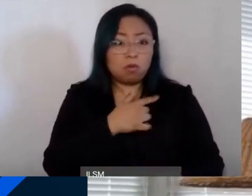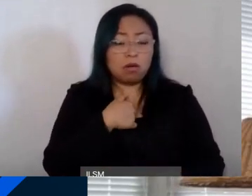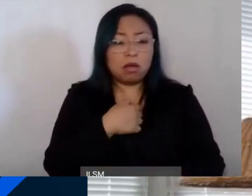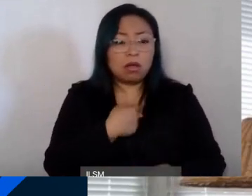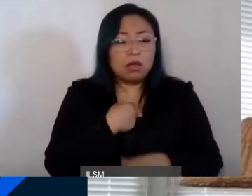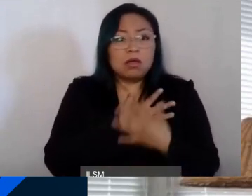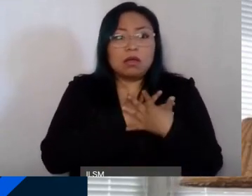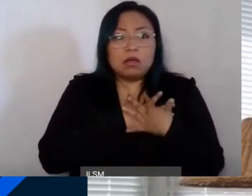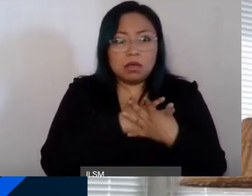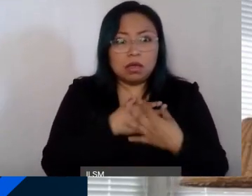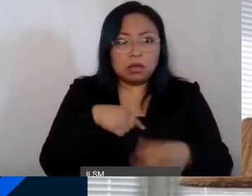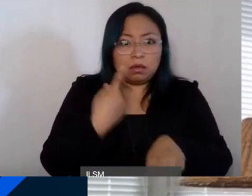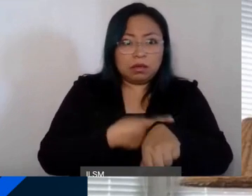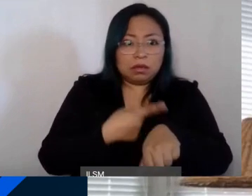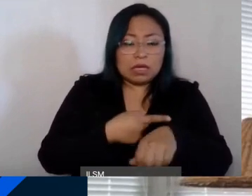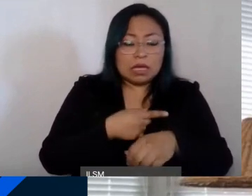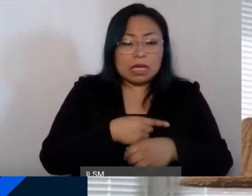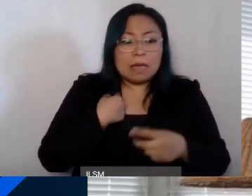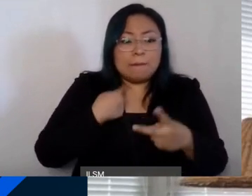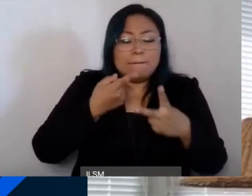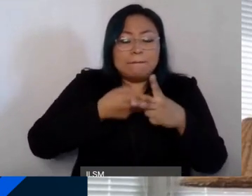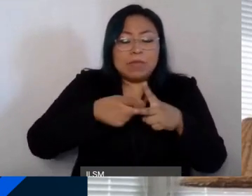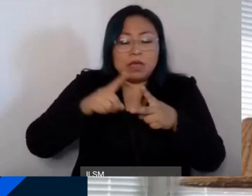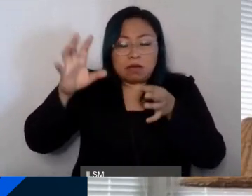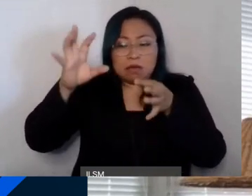experiencia cercana a la muerte